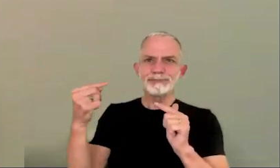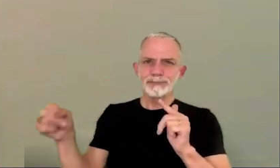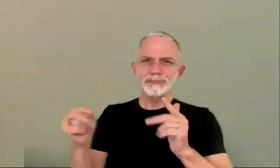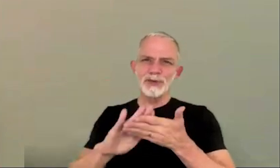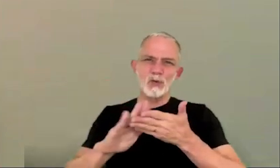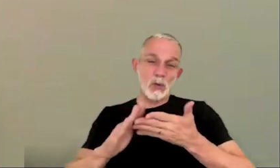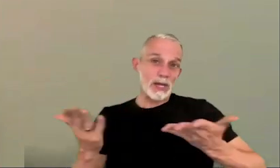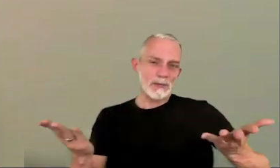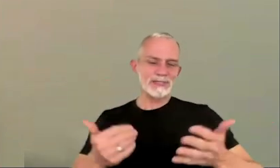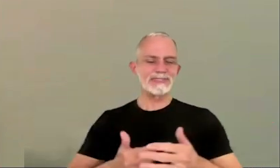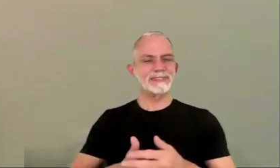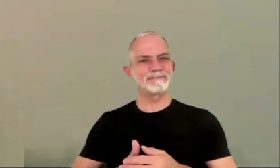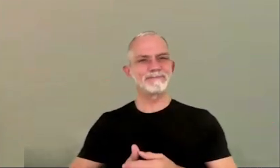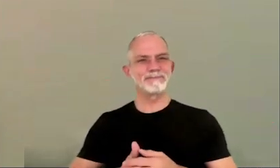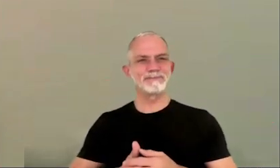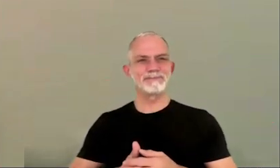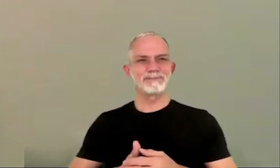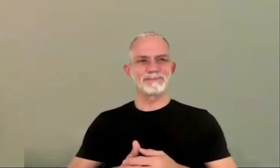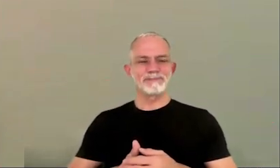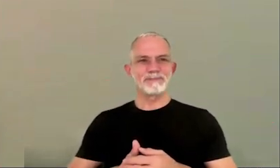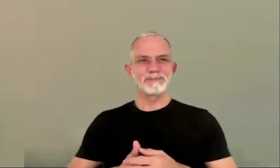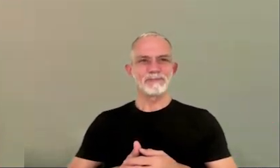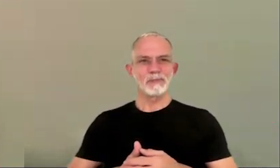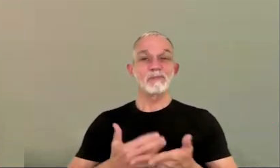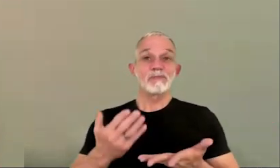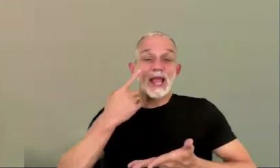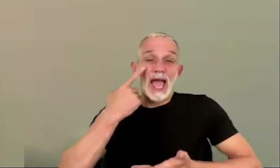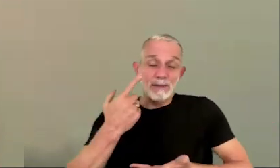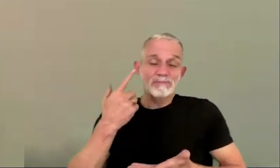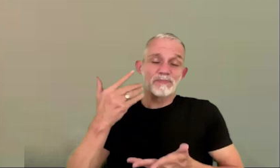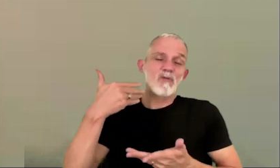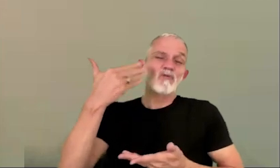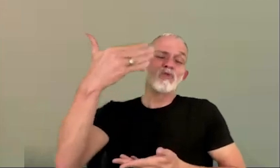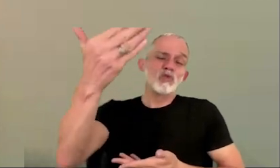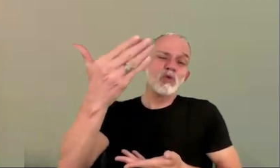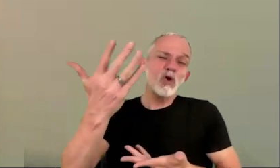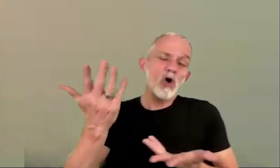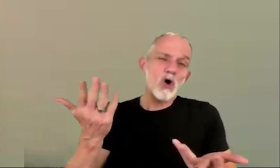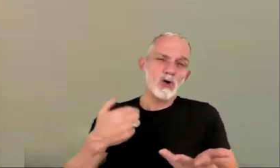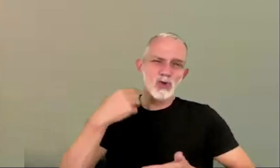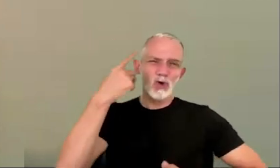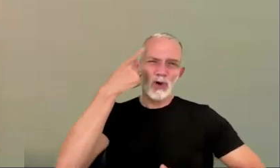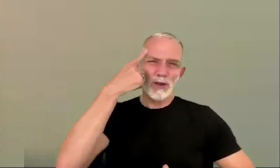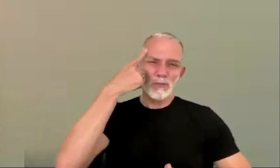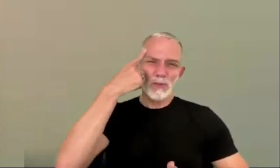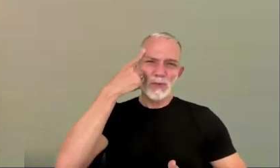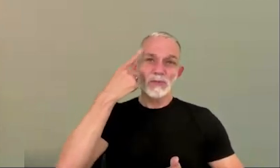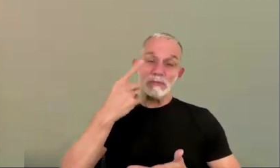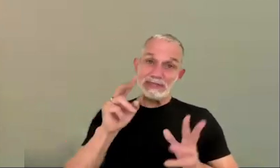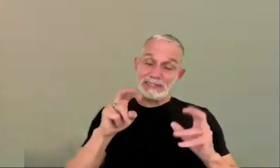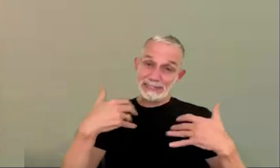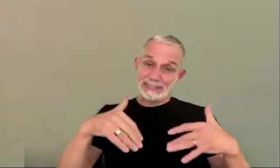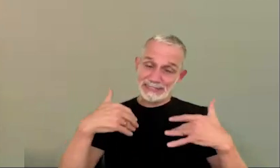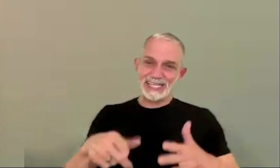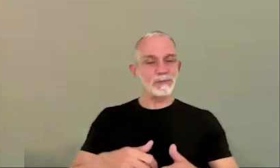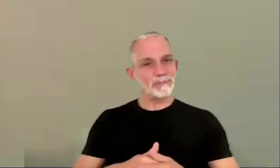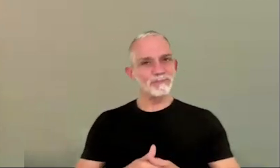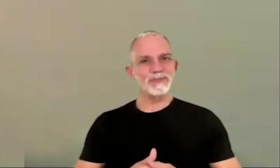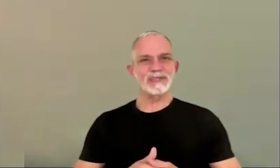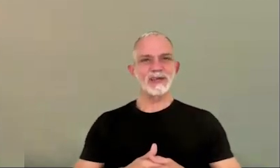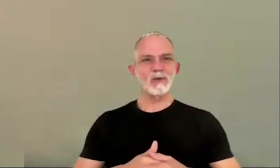bueno, creo que a futuro da para mucho este tema. Así que